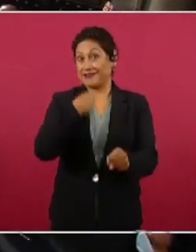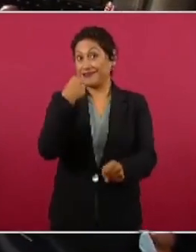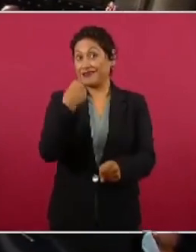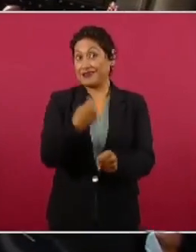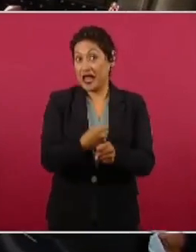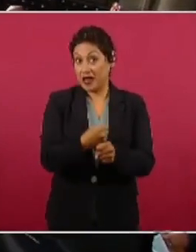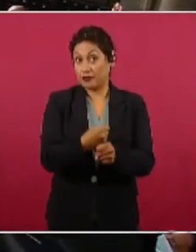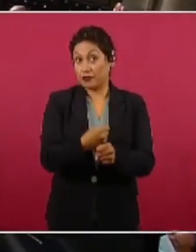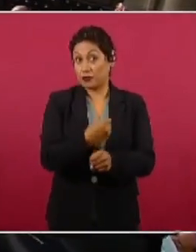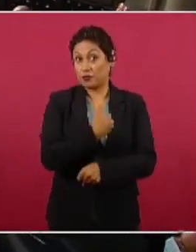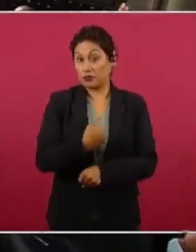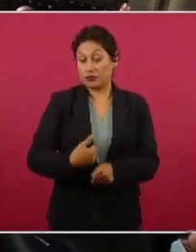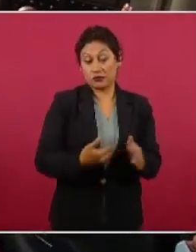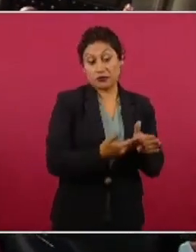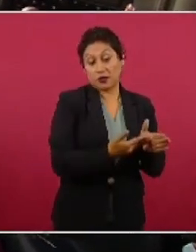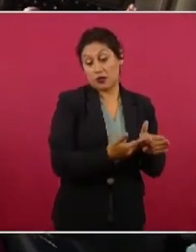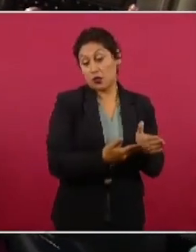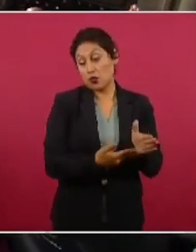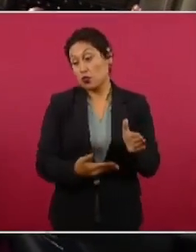iba a transcurrir